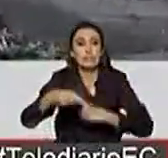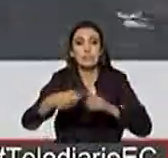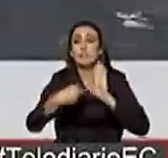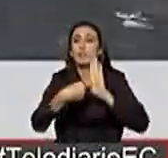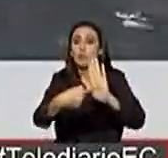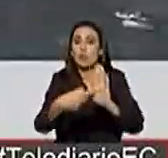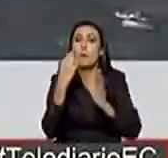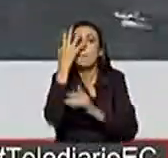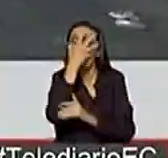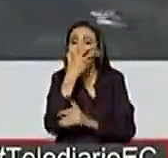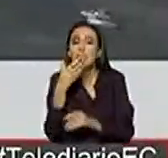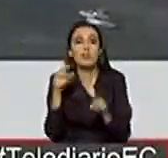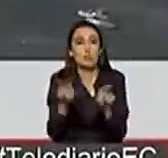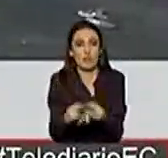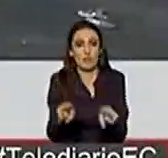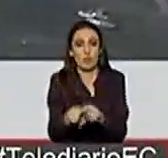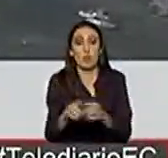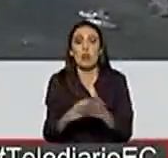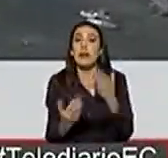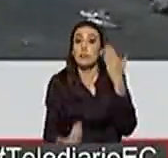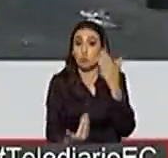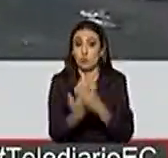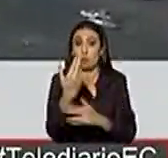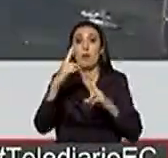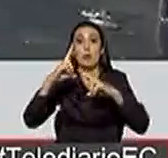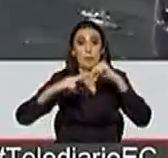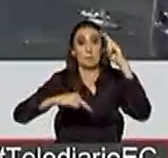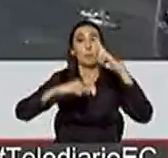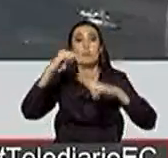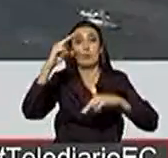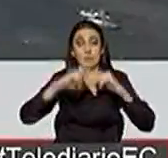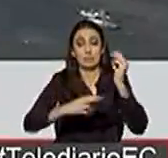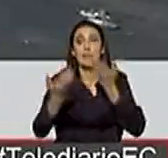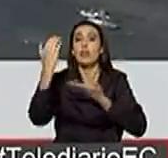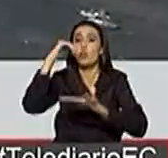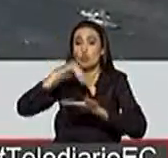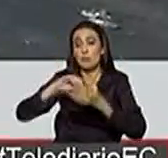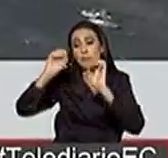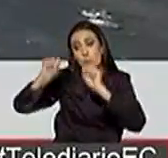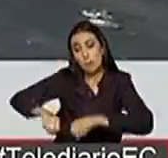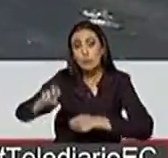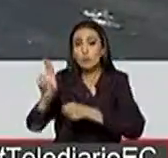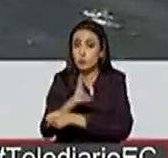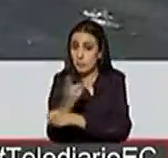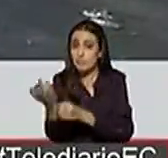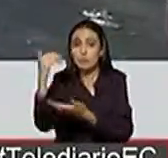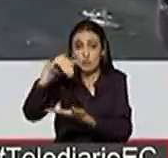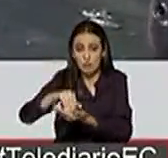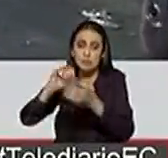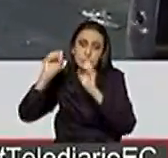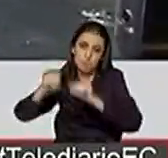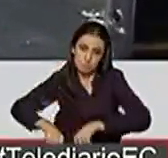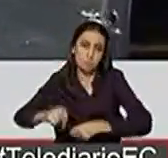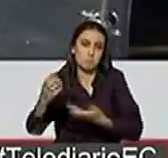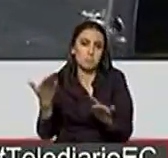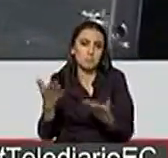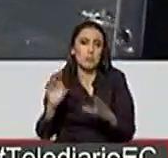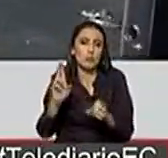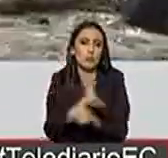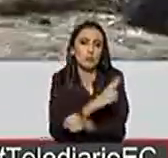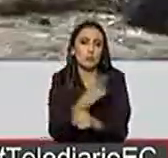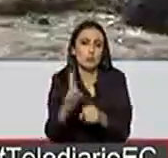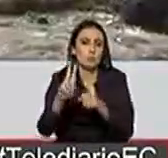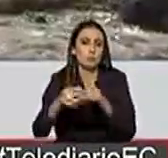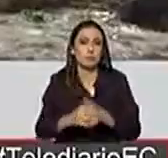siempre vamos a vamos a colocar nuevo y vamos a reutilizar lo que se pueda devolver adoquines de veredas